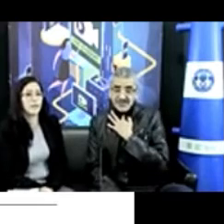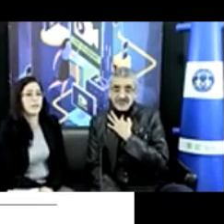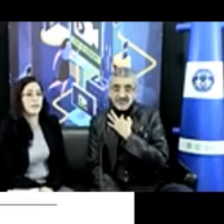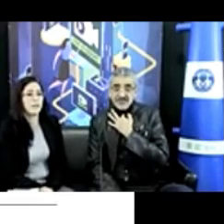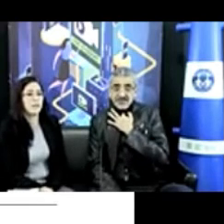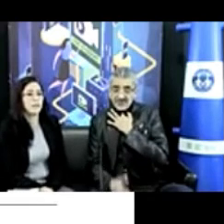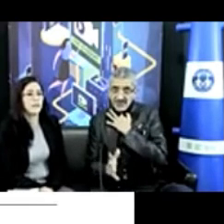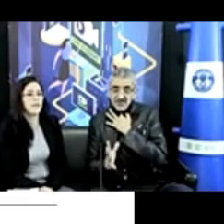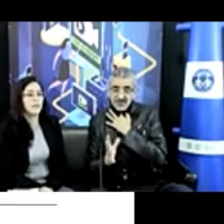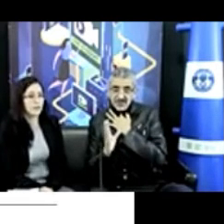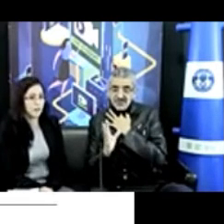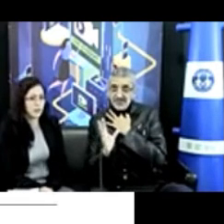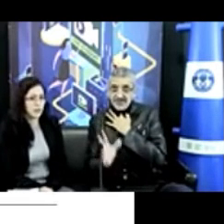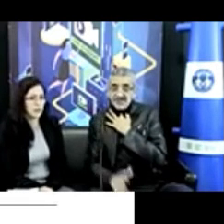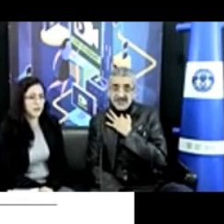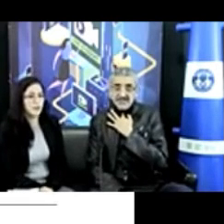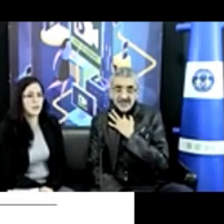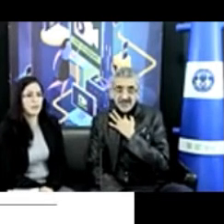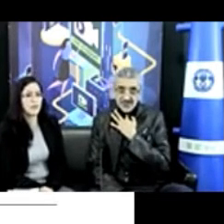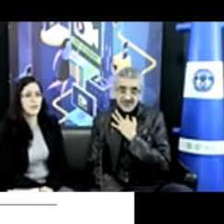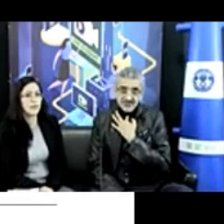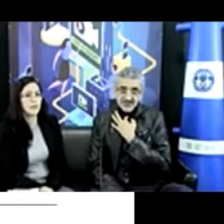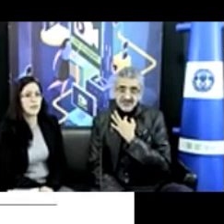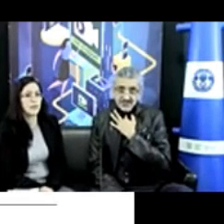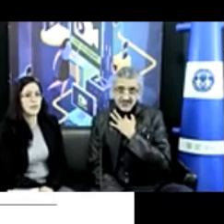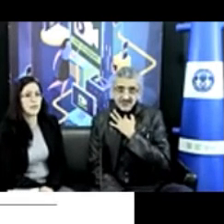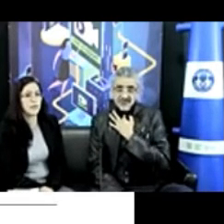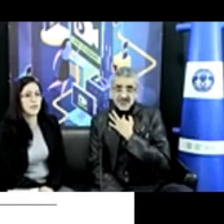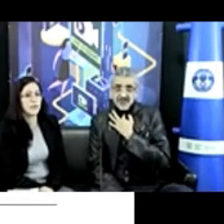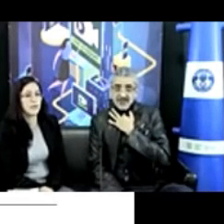conducta, definir la conducta meta que deseamos,